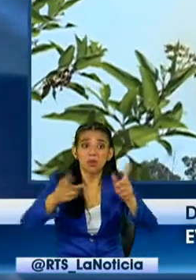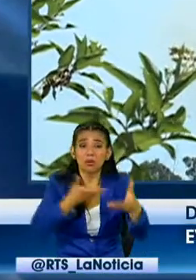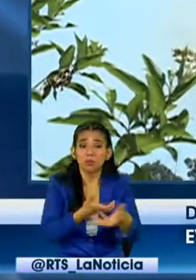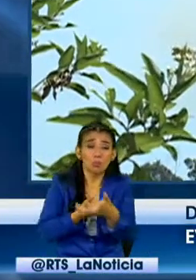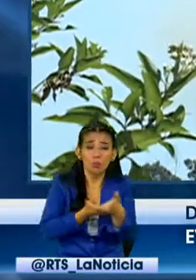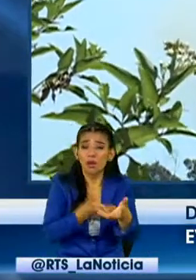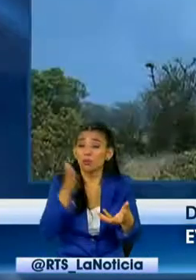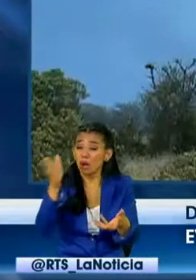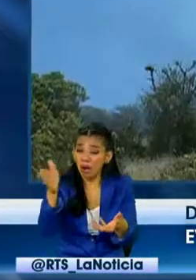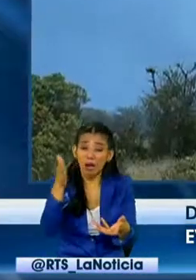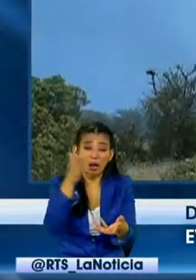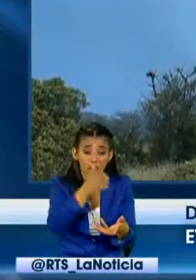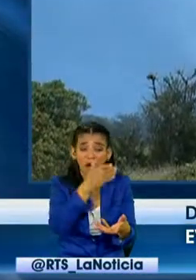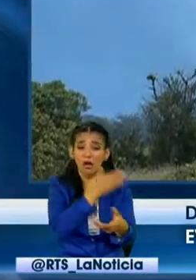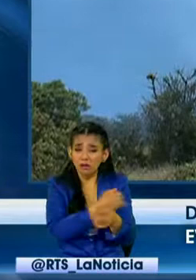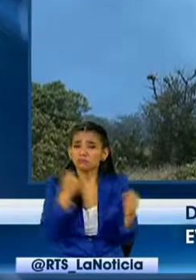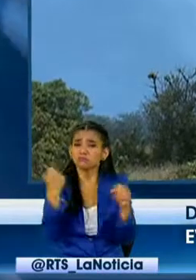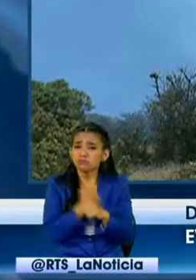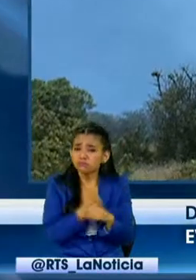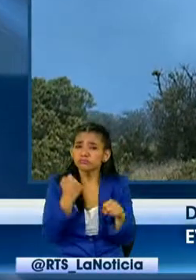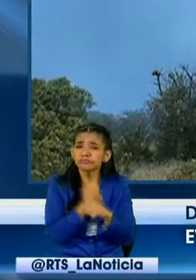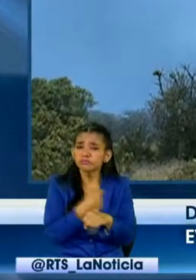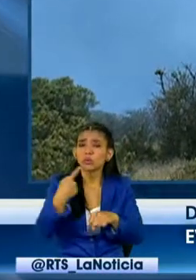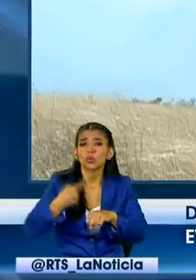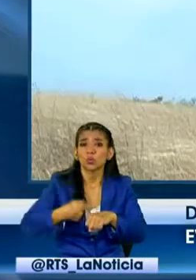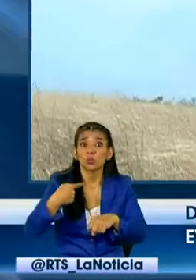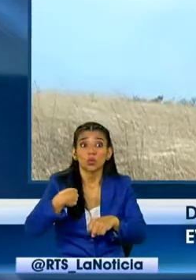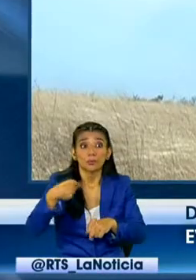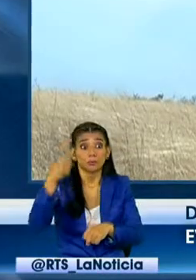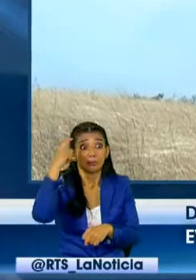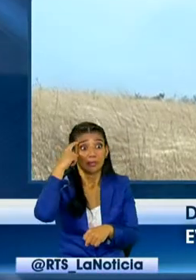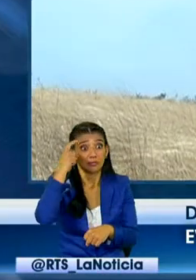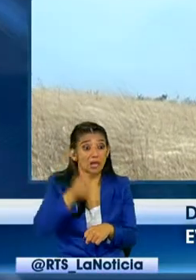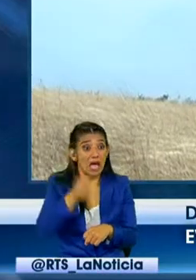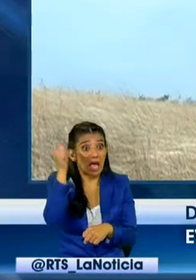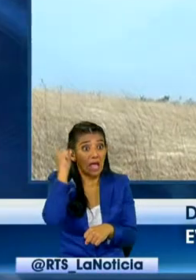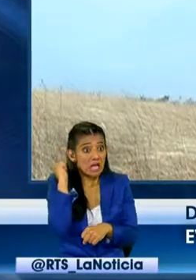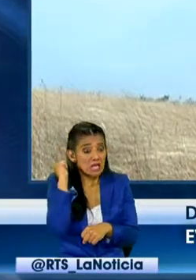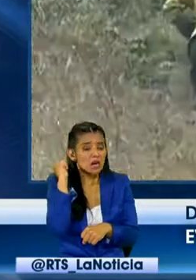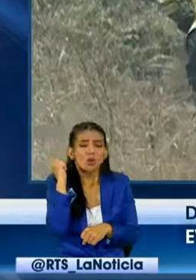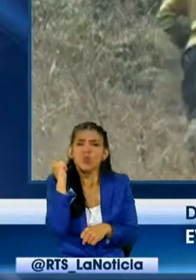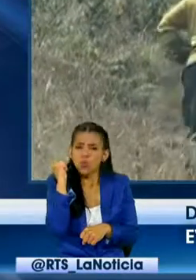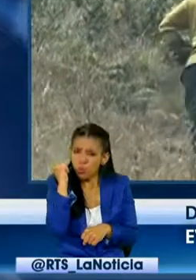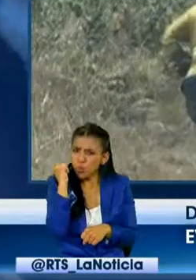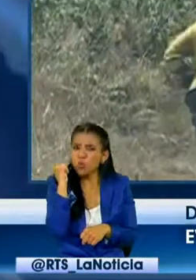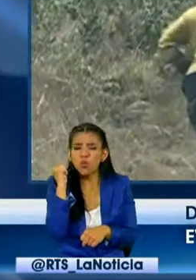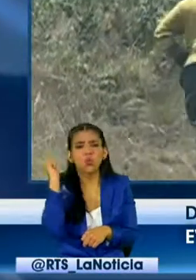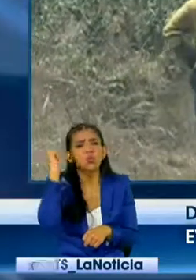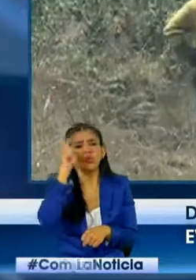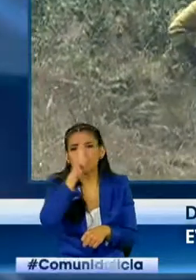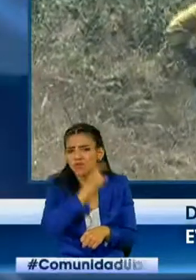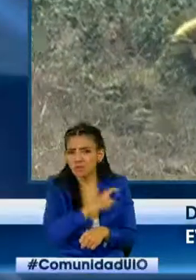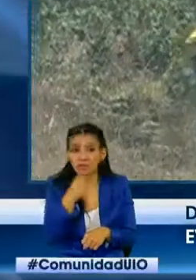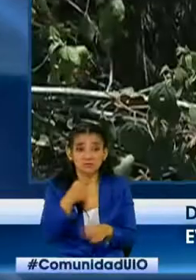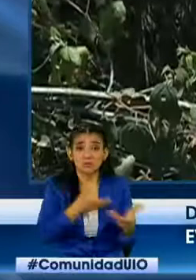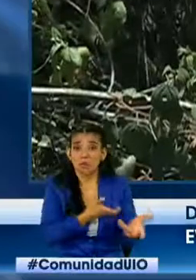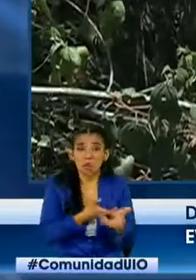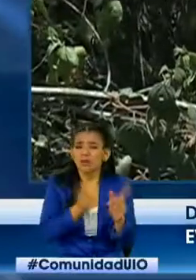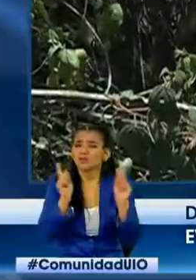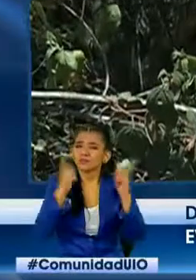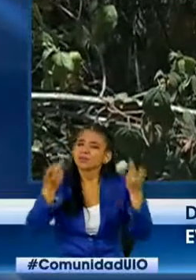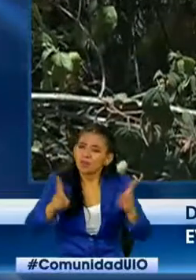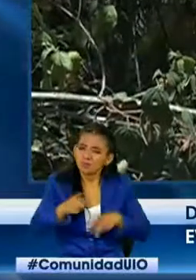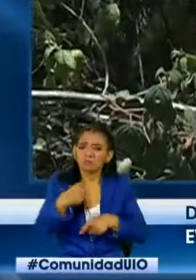hemos estado ahí trabajando constantemente. Yo creo que el día de ayer fue un día muy complejo, no solo para bomberos, sino para la